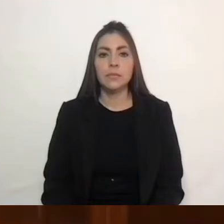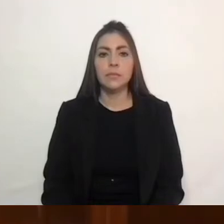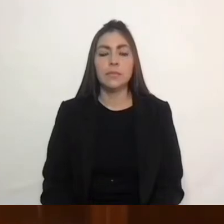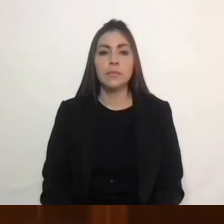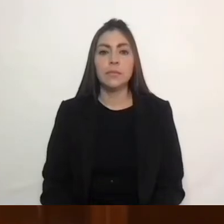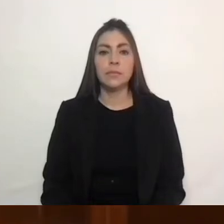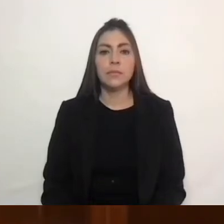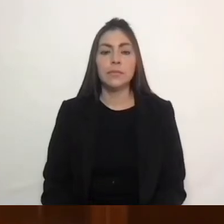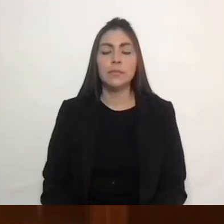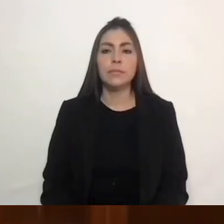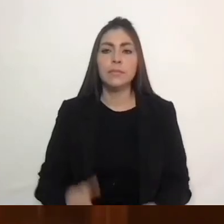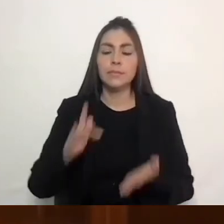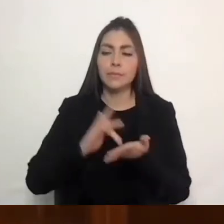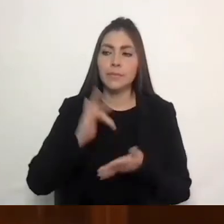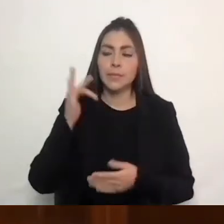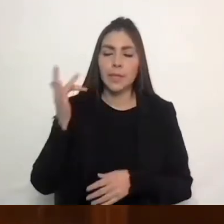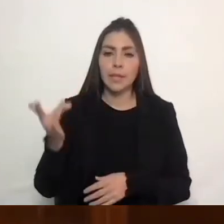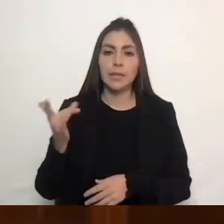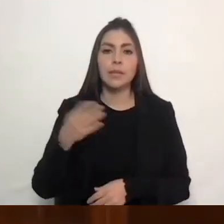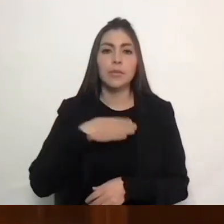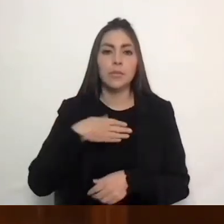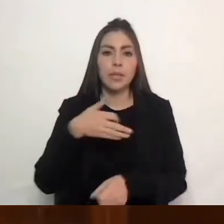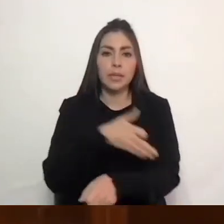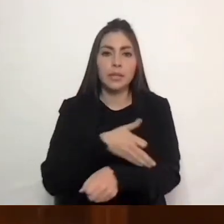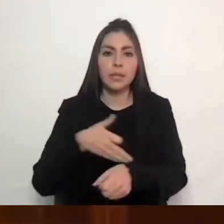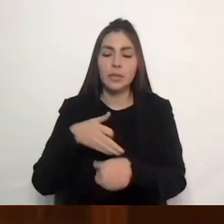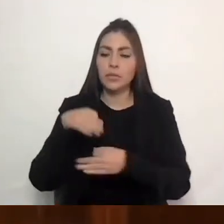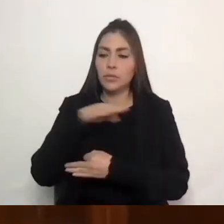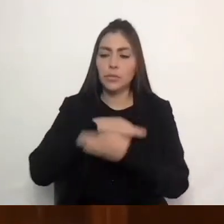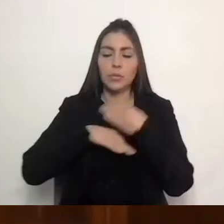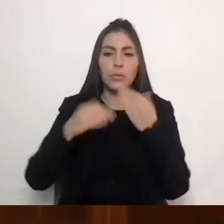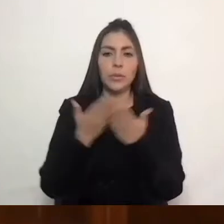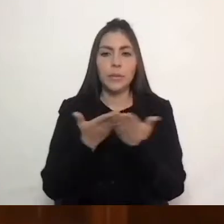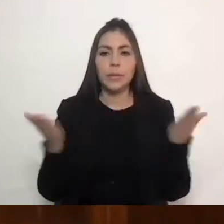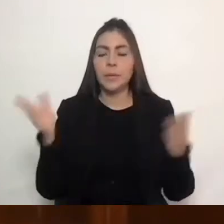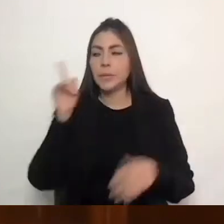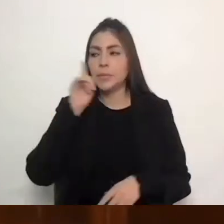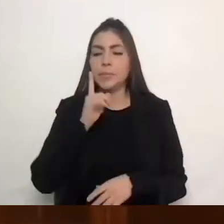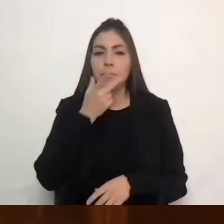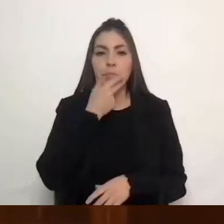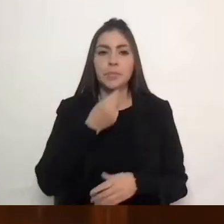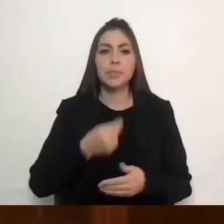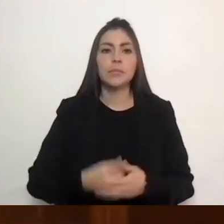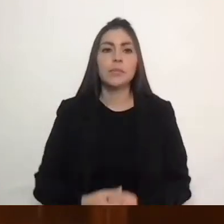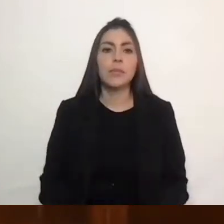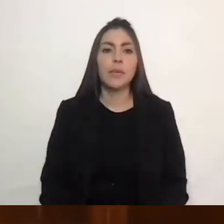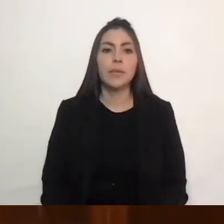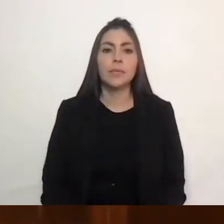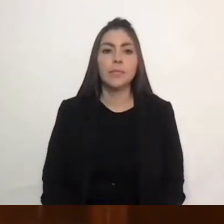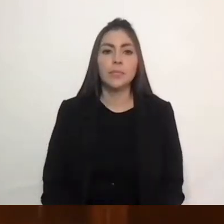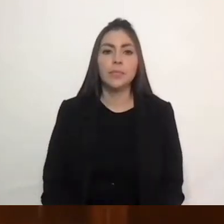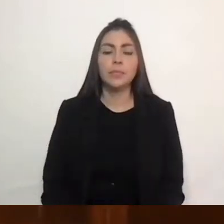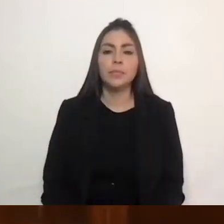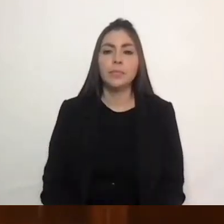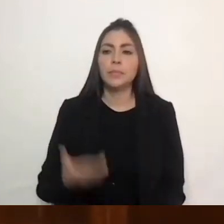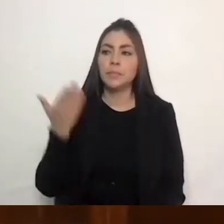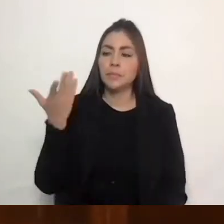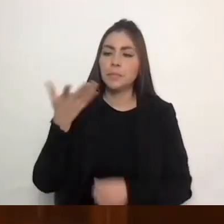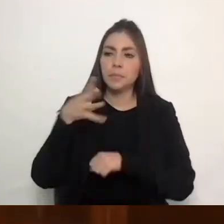Gracias. Muy buenas tardes a todos y a todas. Con el permiso de la mesa,